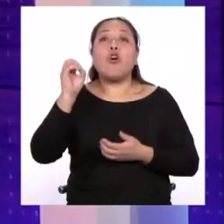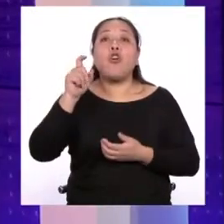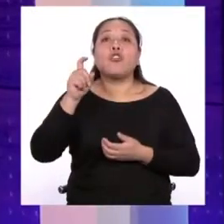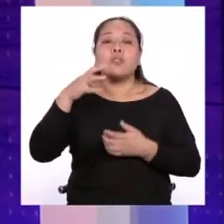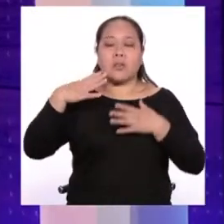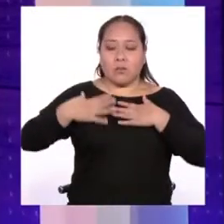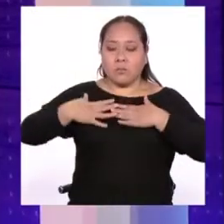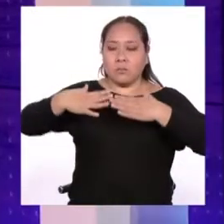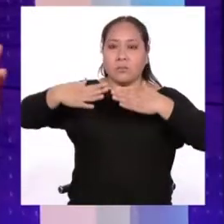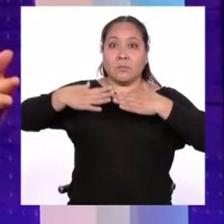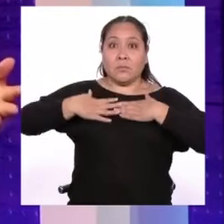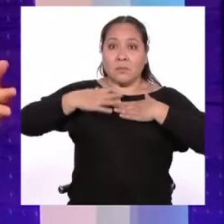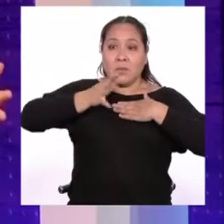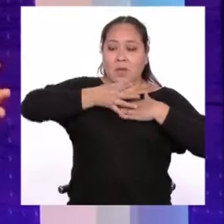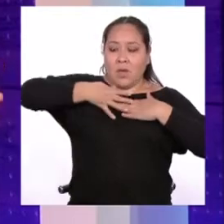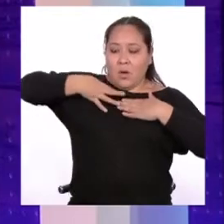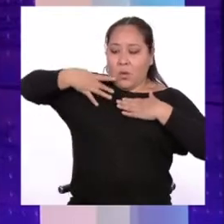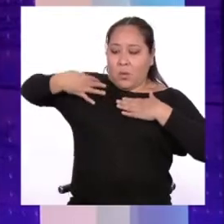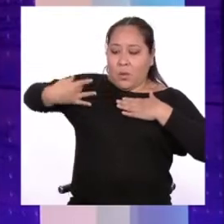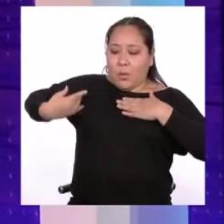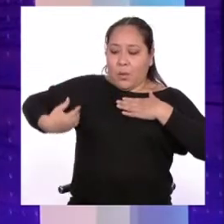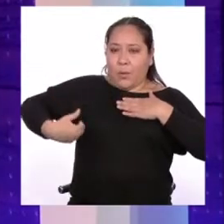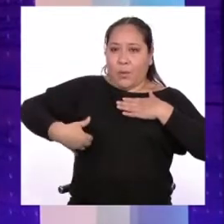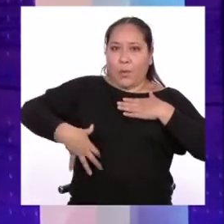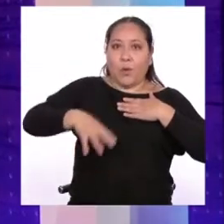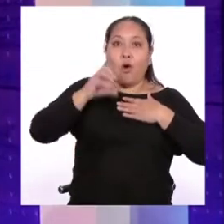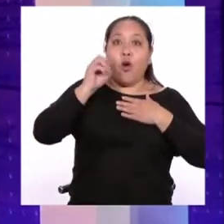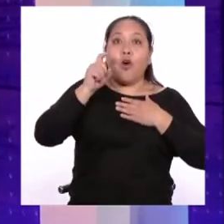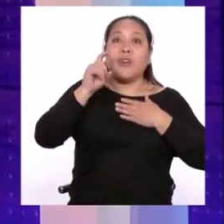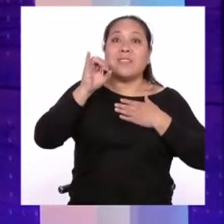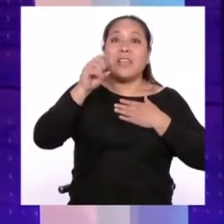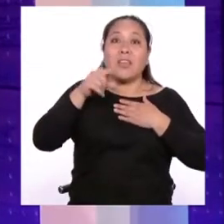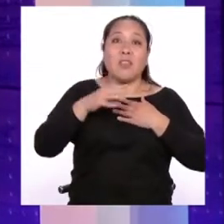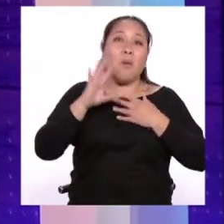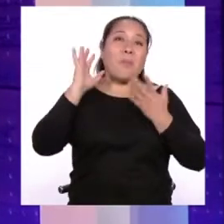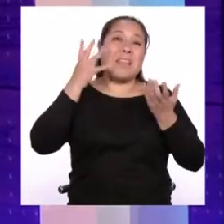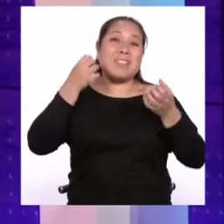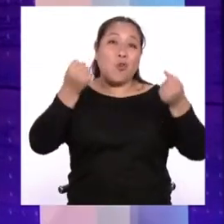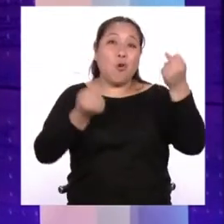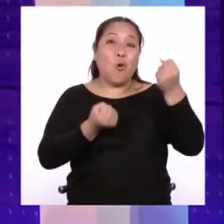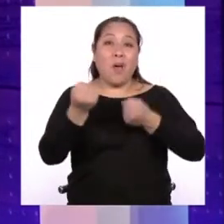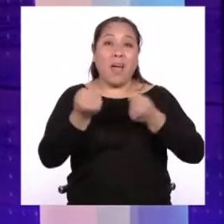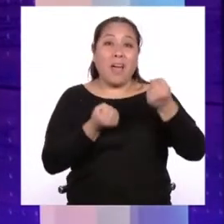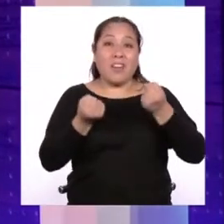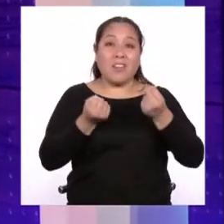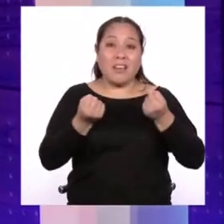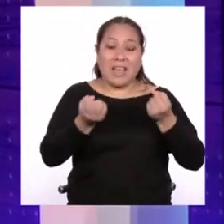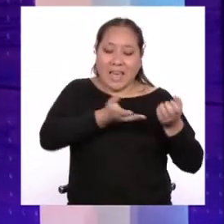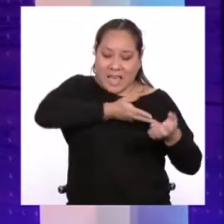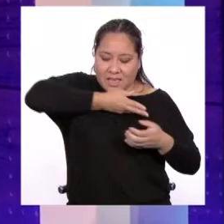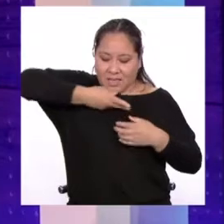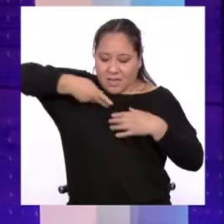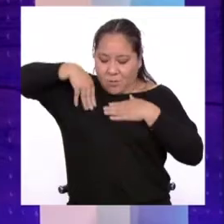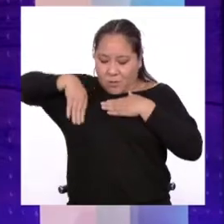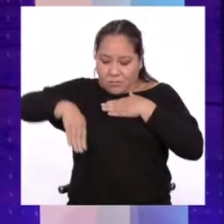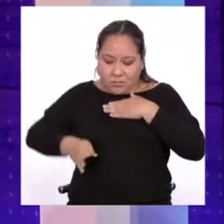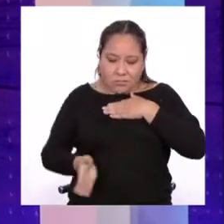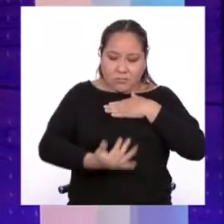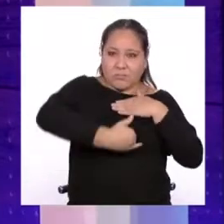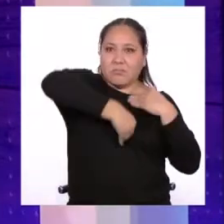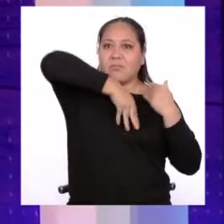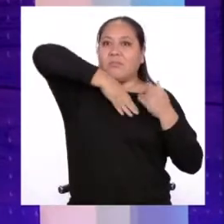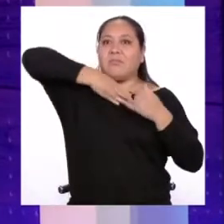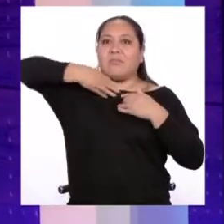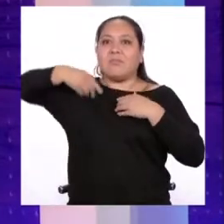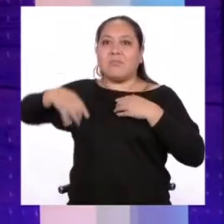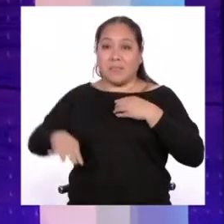nuestro cuerpo. Es algo así como el carrito que recorre todo nuestro organismo a través